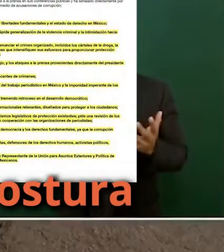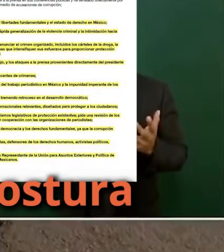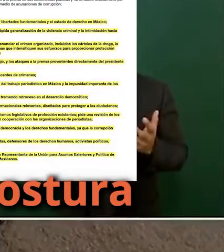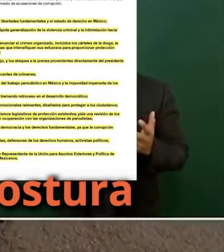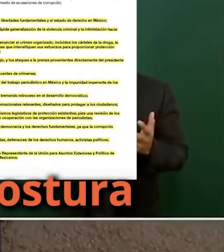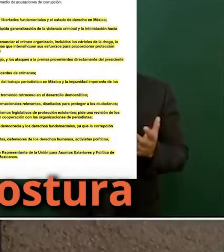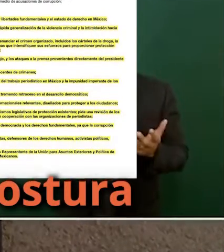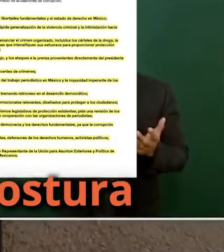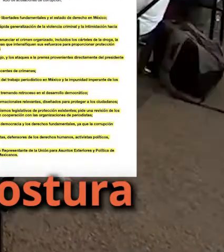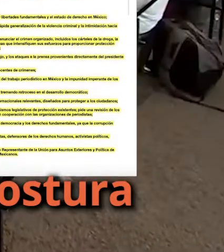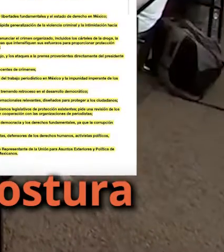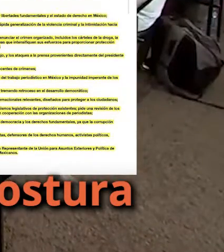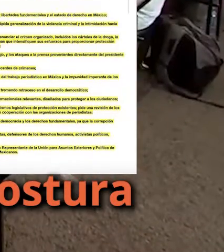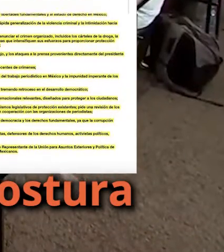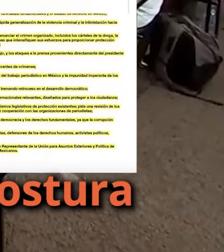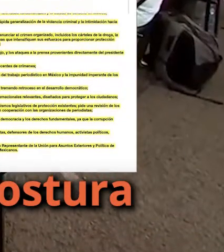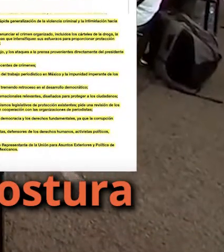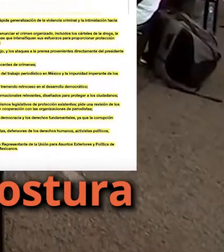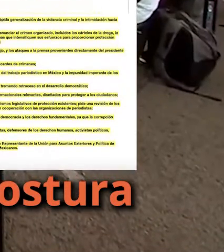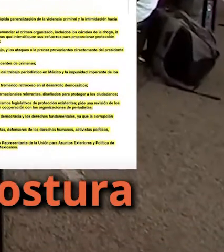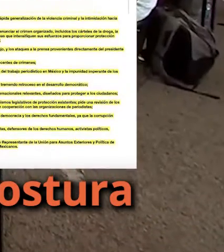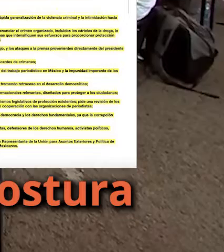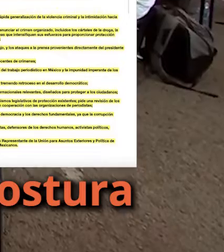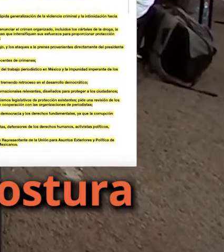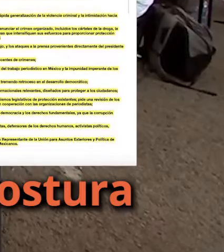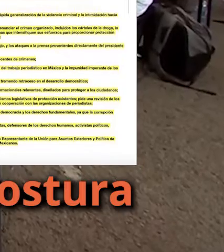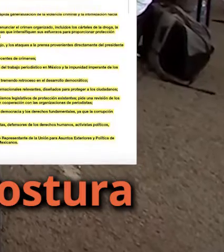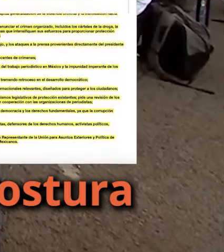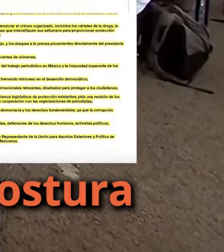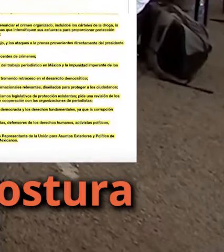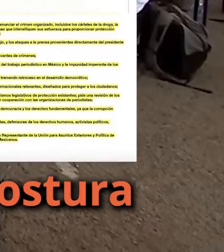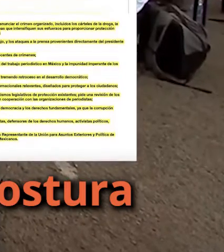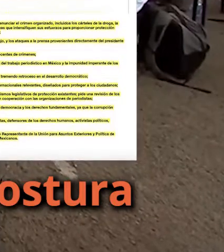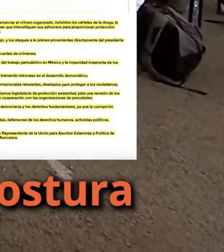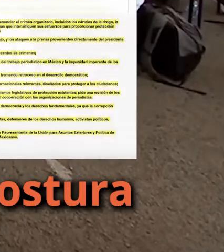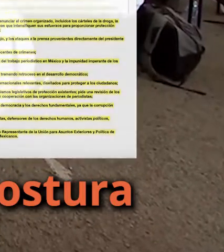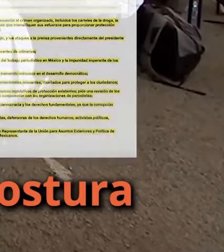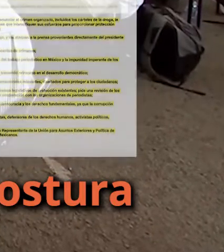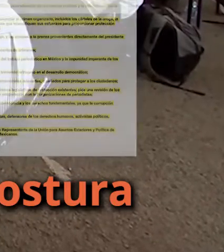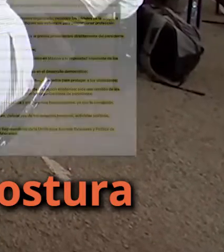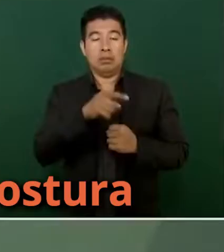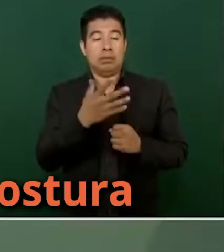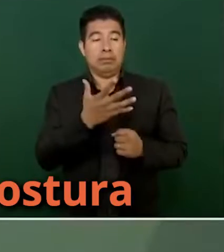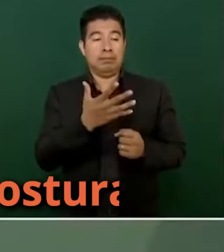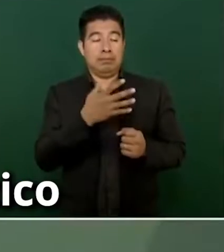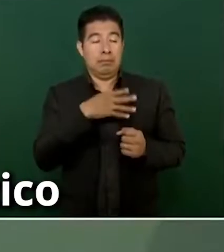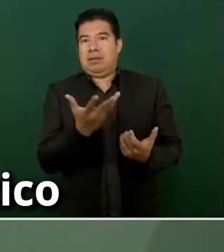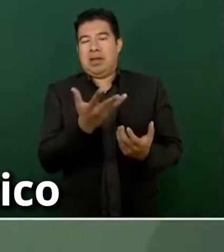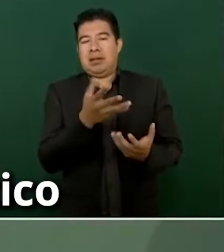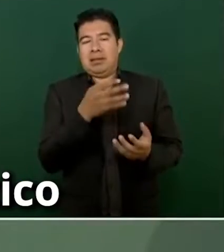podemos decir es que fueron sorprendidos los legisladores europeos. Lo menos,